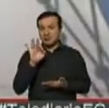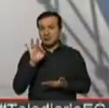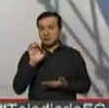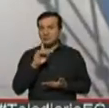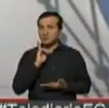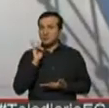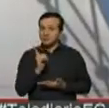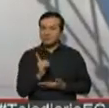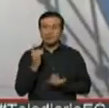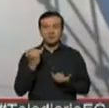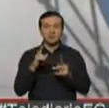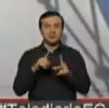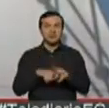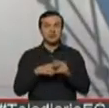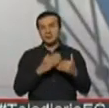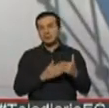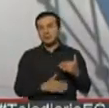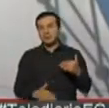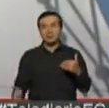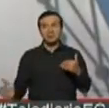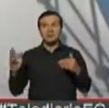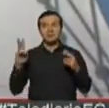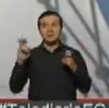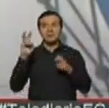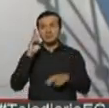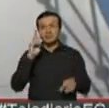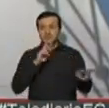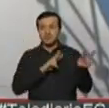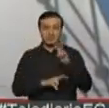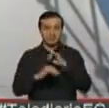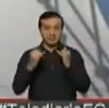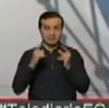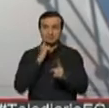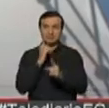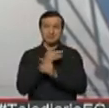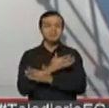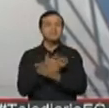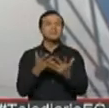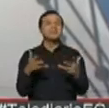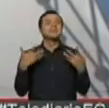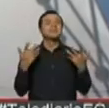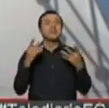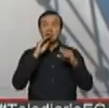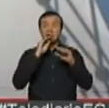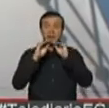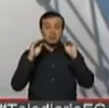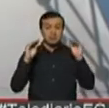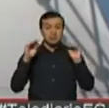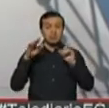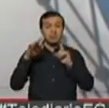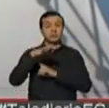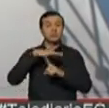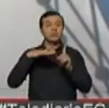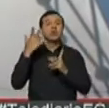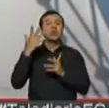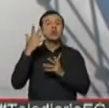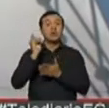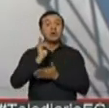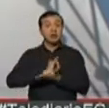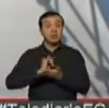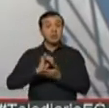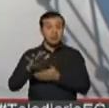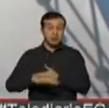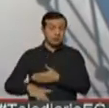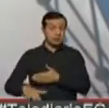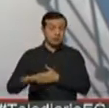Vamos ahora sí a empezar con los temas preparados para el análisis el día de hoy. Empezamos contándoles la situación de Buenos Aires en la provincia